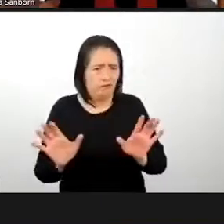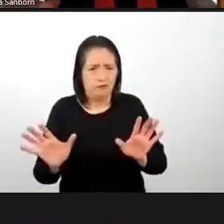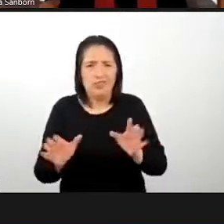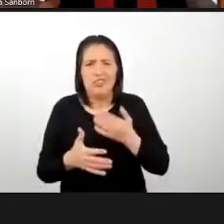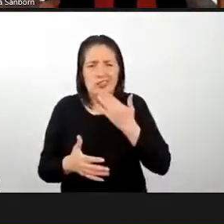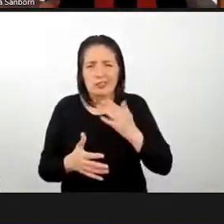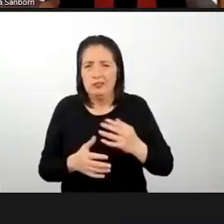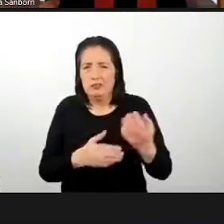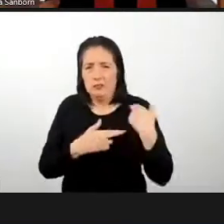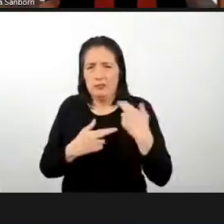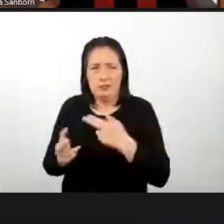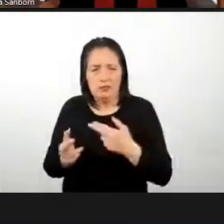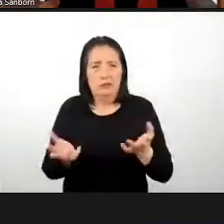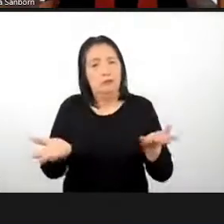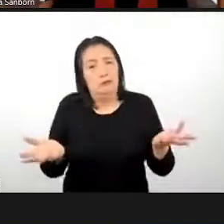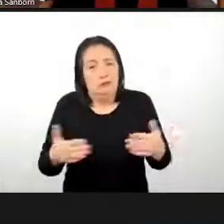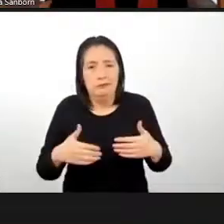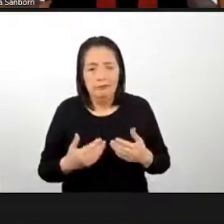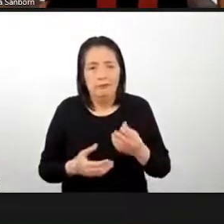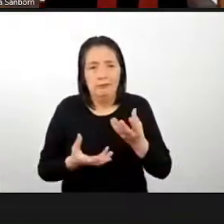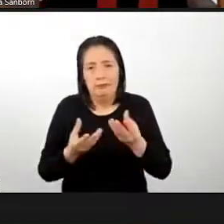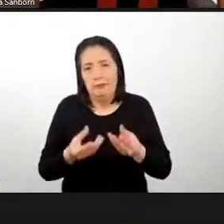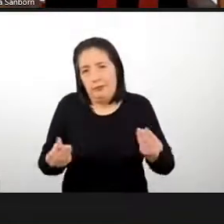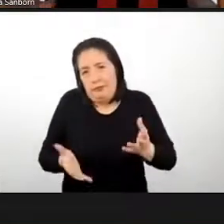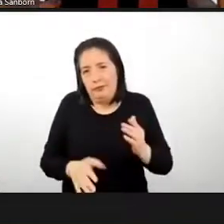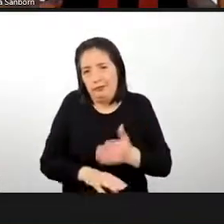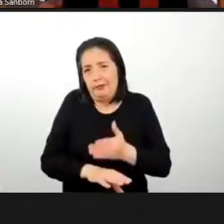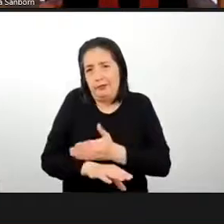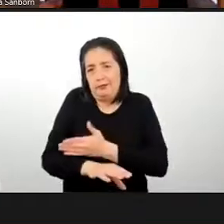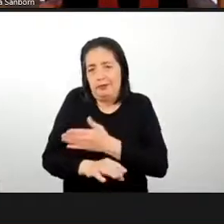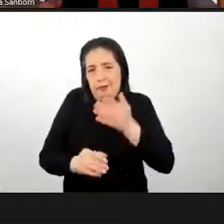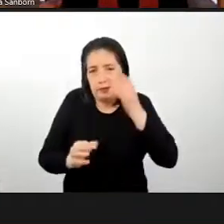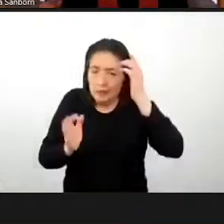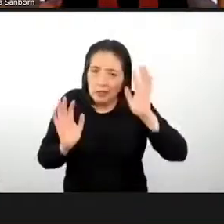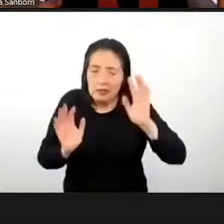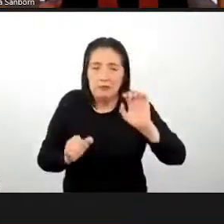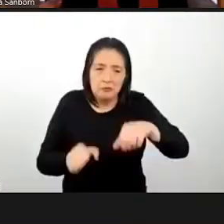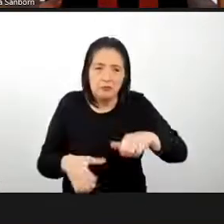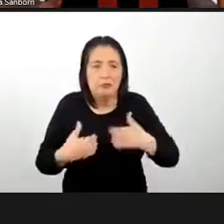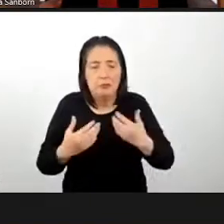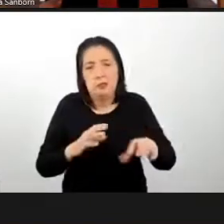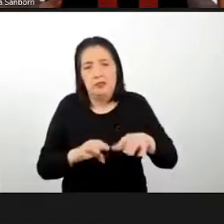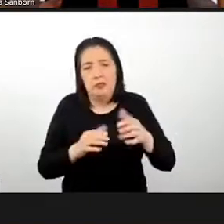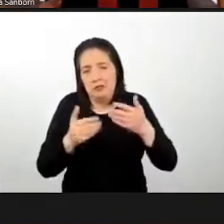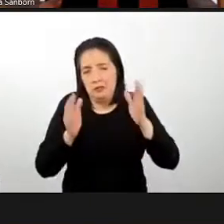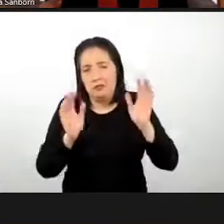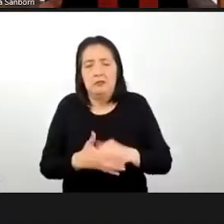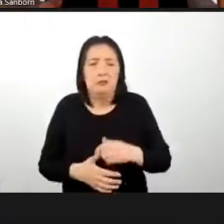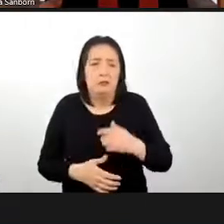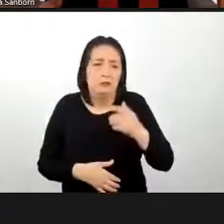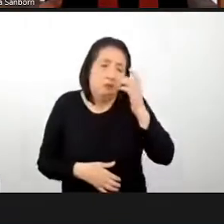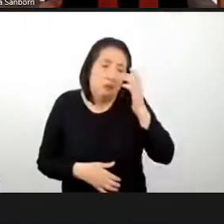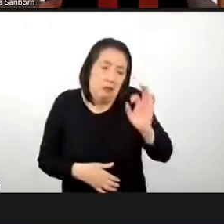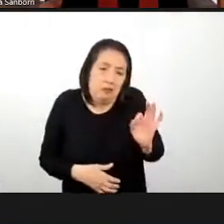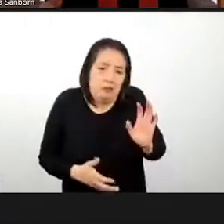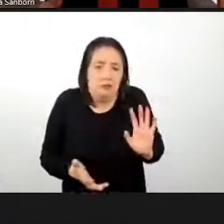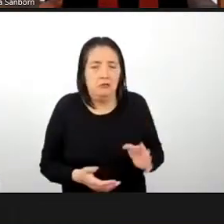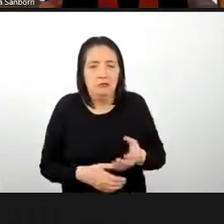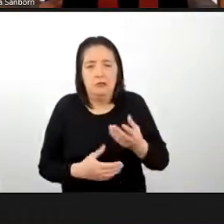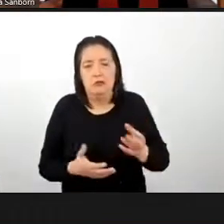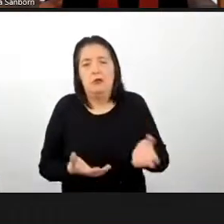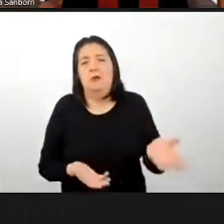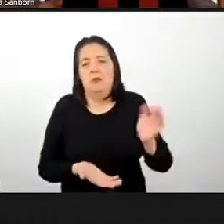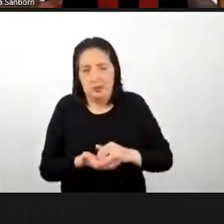¿no? Pues poco vamos a avanzar. Yo no lo voy a ver. Algo se puede ir haciendo, ¿no? Yo creo que como mínimo volver